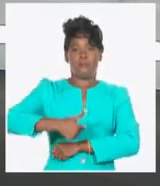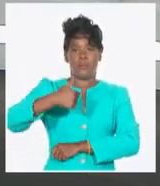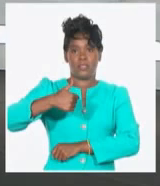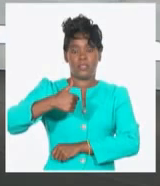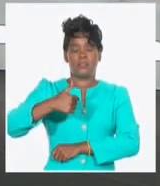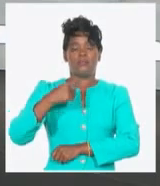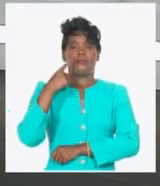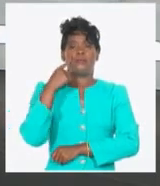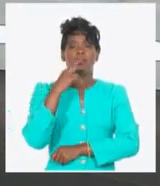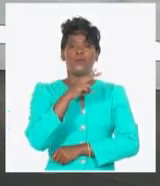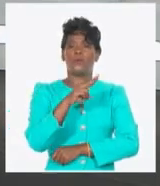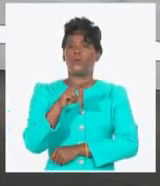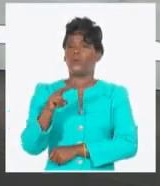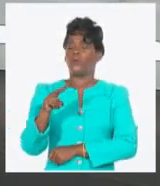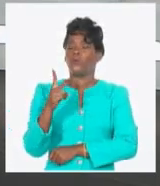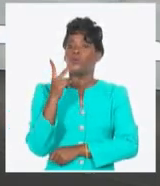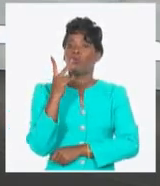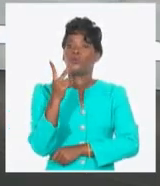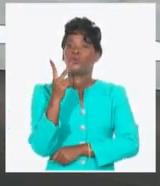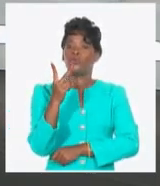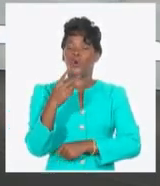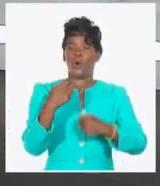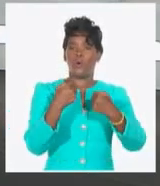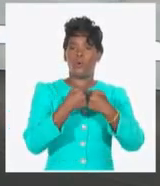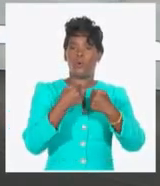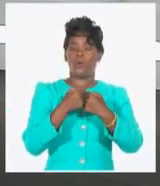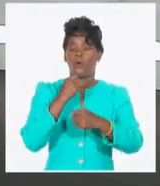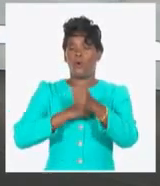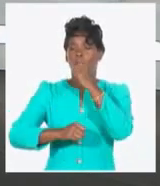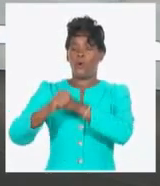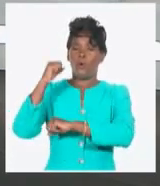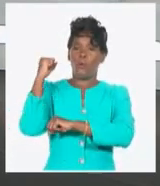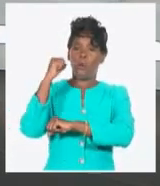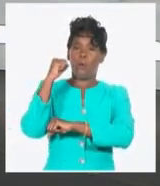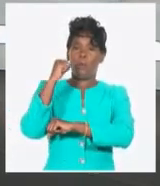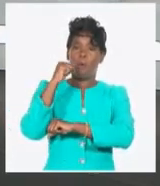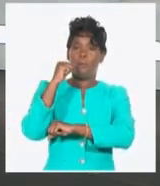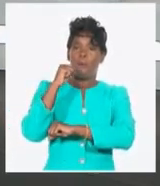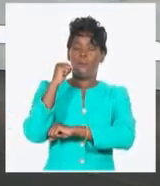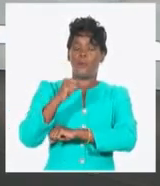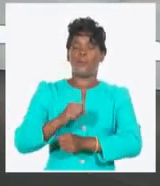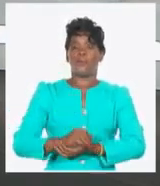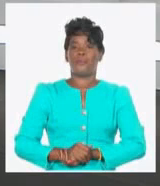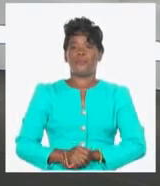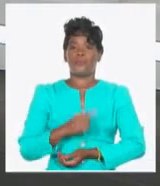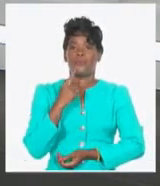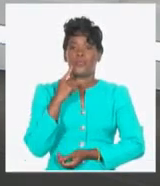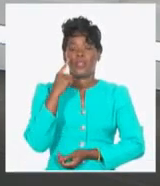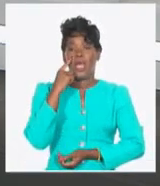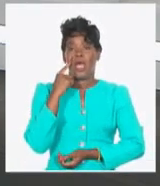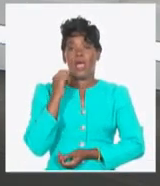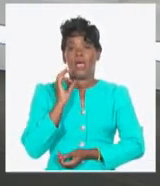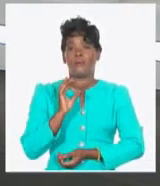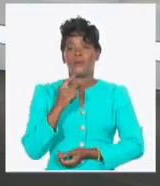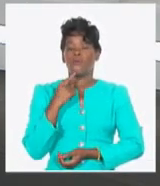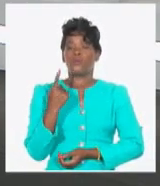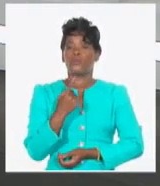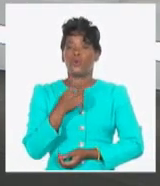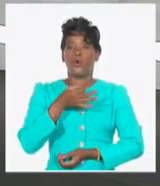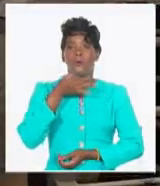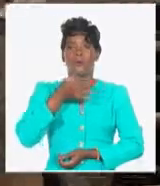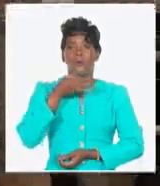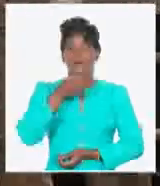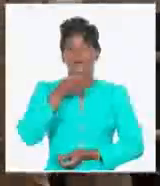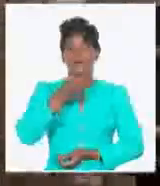presenció la pelea del multimedallista olímpico Julio César Lacruz. Allí ofreció declaraciones a nuestros enviados especiales.